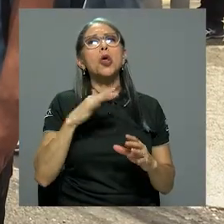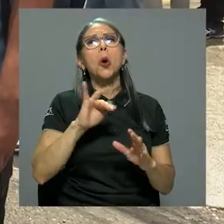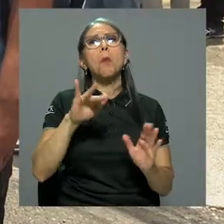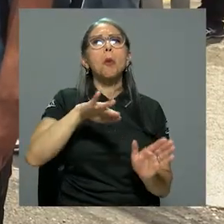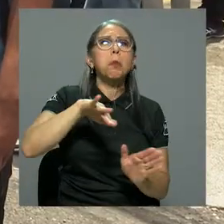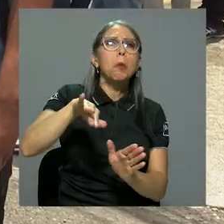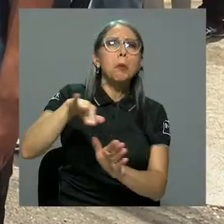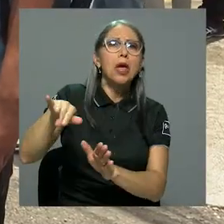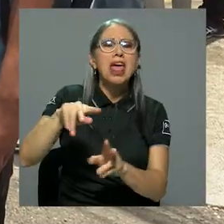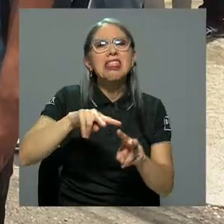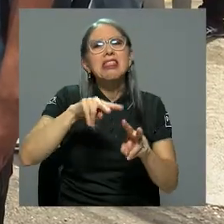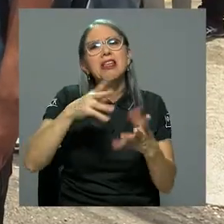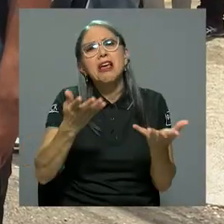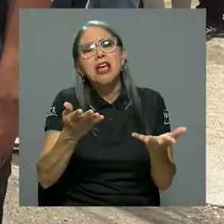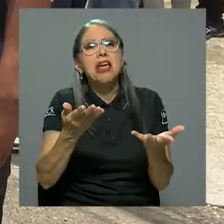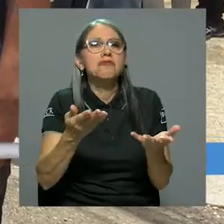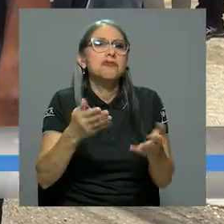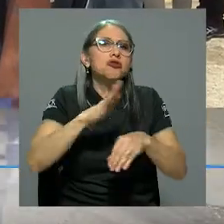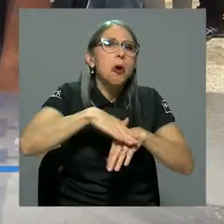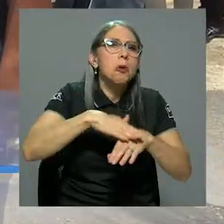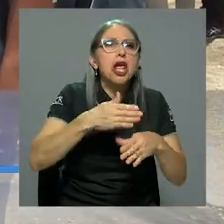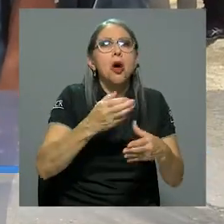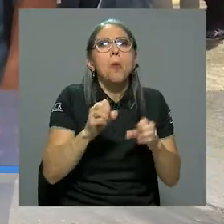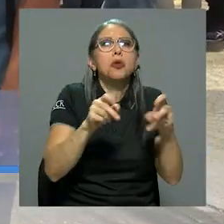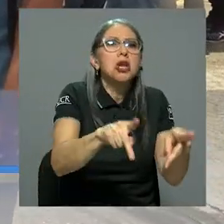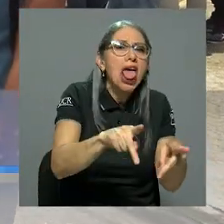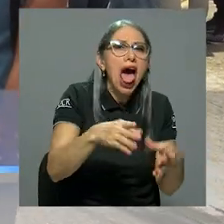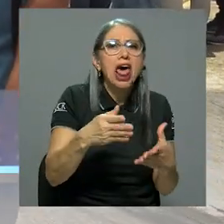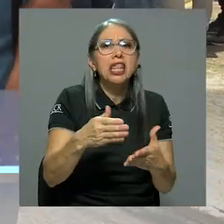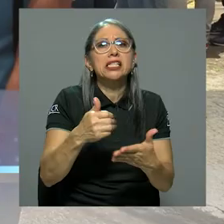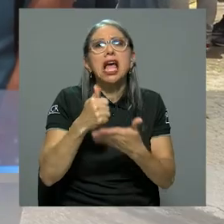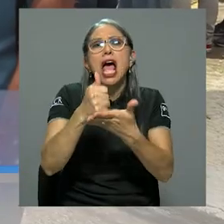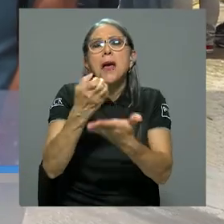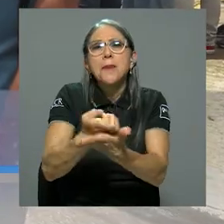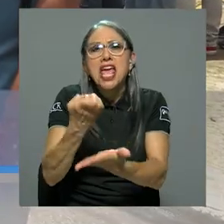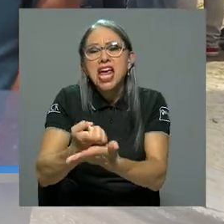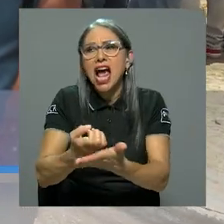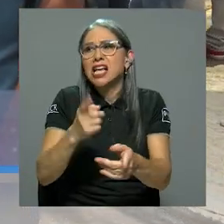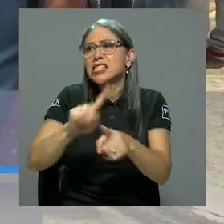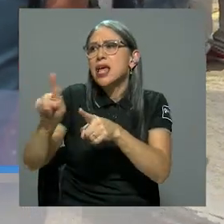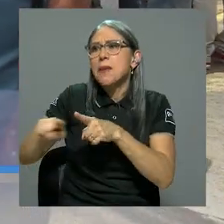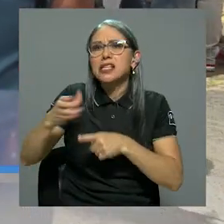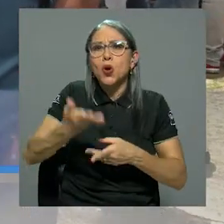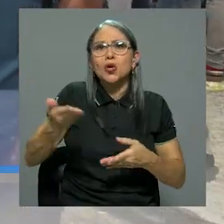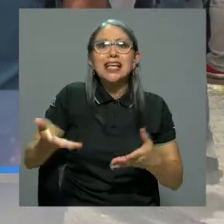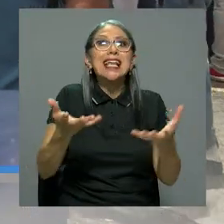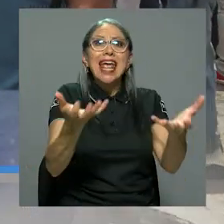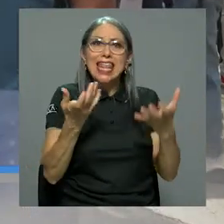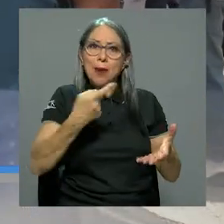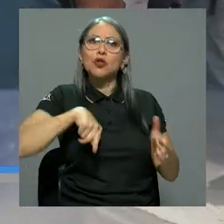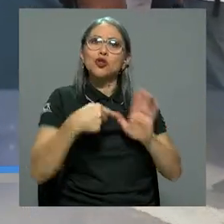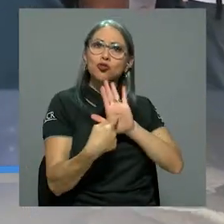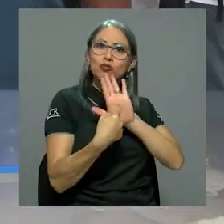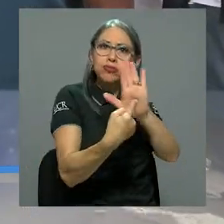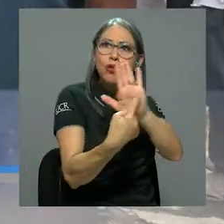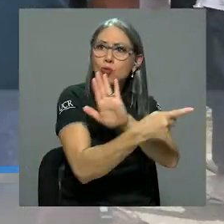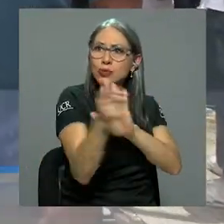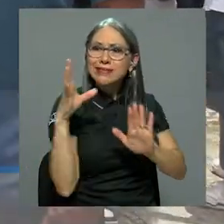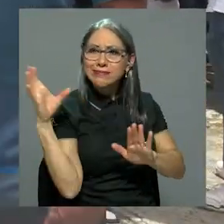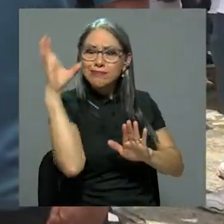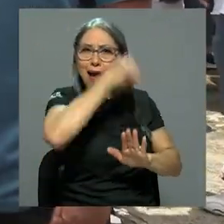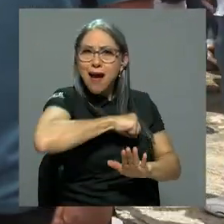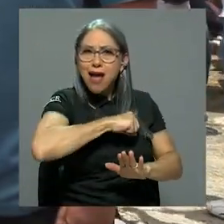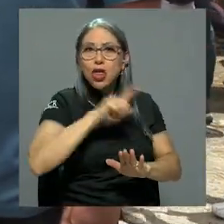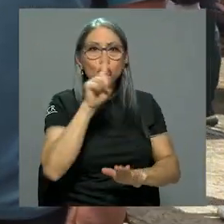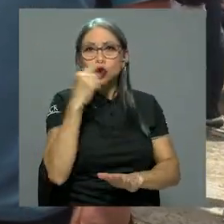a desventajas de oportunidades, becas, programas y demás cosas. Entonces, queríamos hacernos valer, queríamos hacernos notar, queríamos